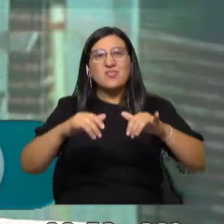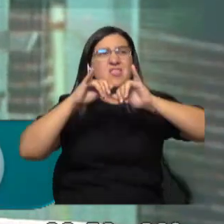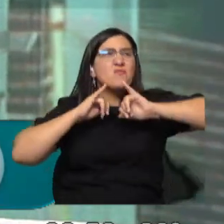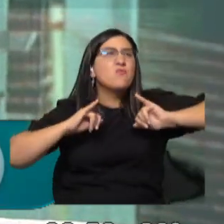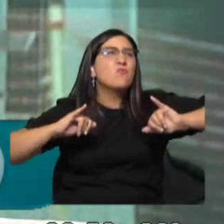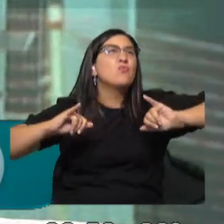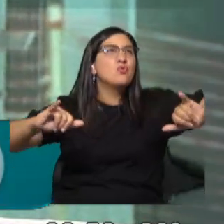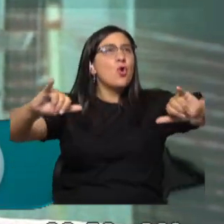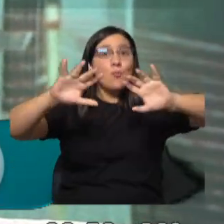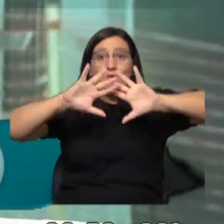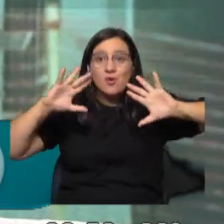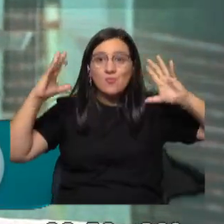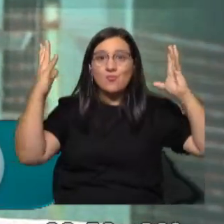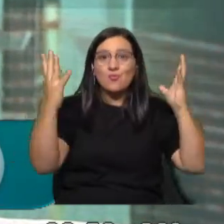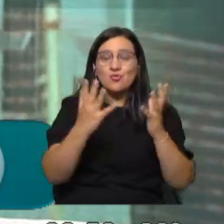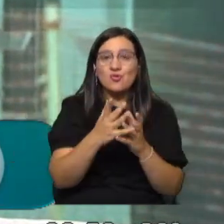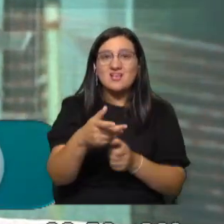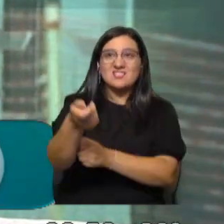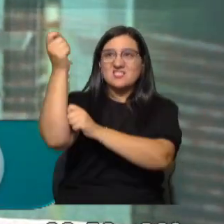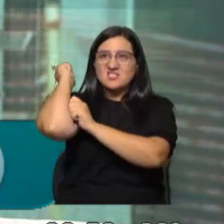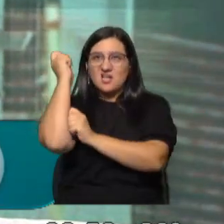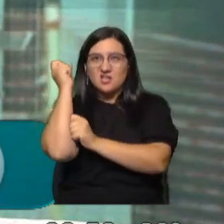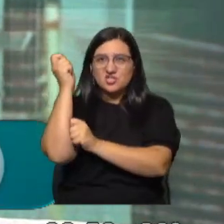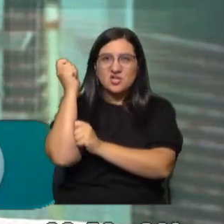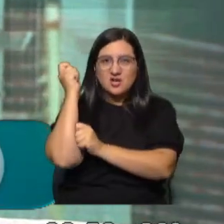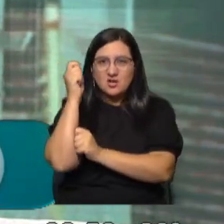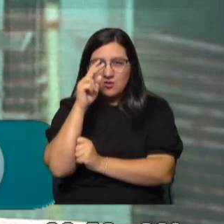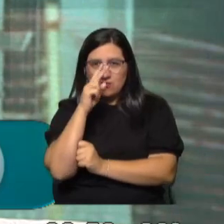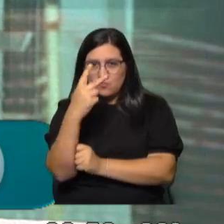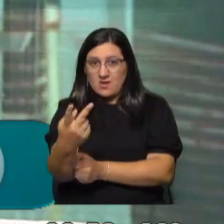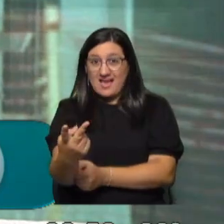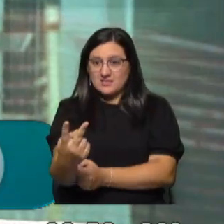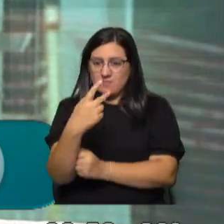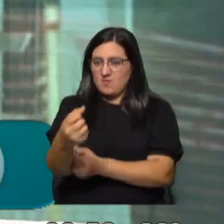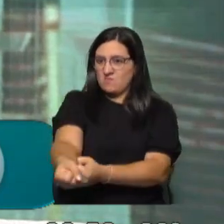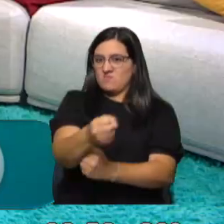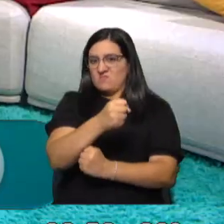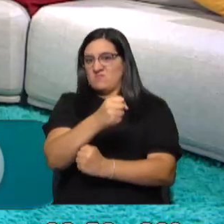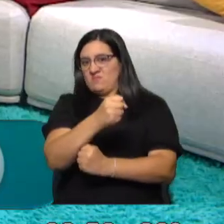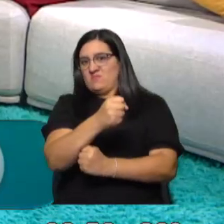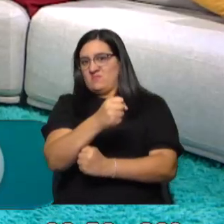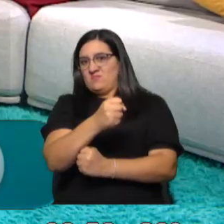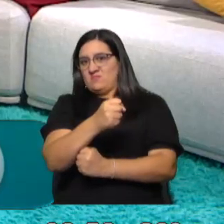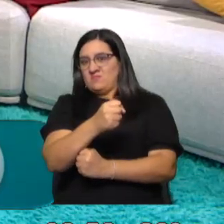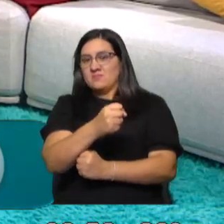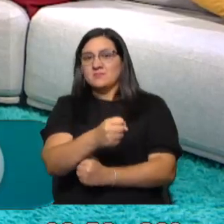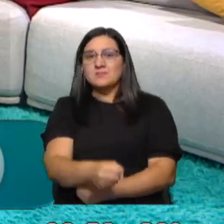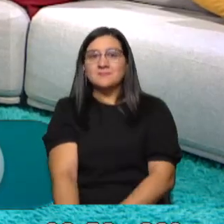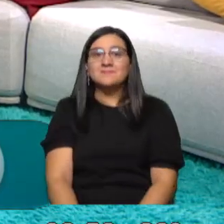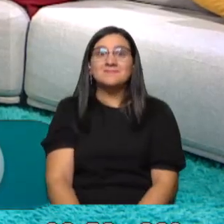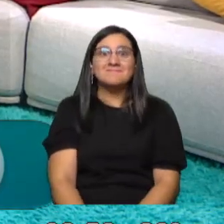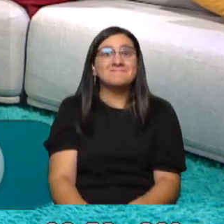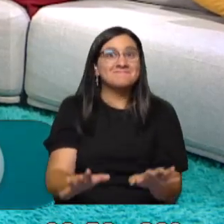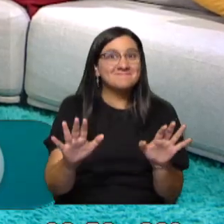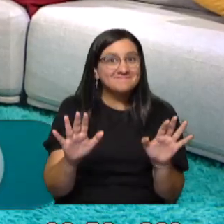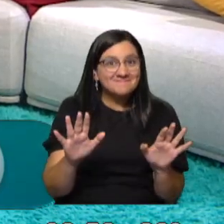Es tremenda. Es el hacha apuntada hacia uno mismo. Bueno, esa se los dejo ahí a